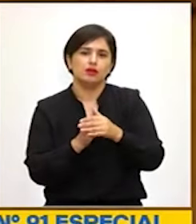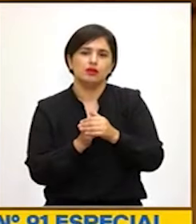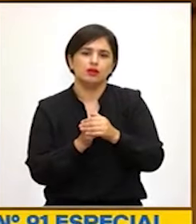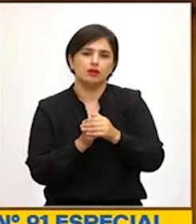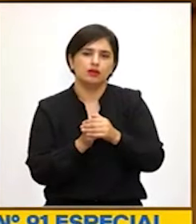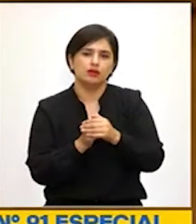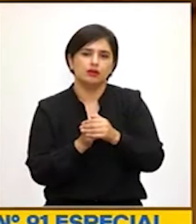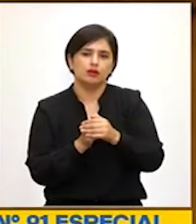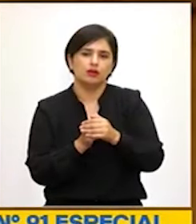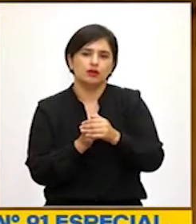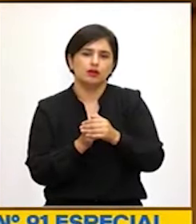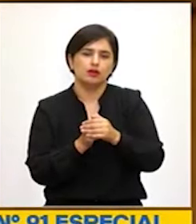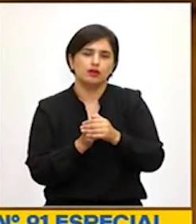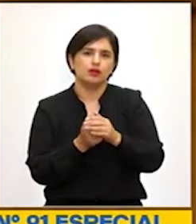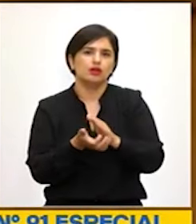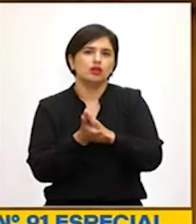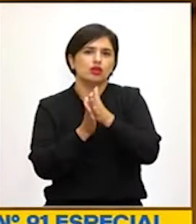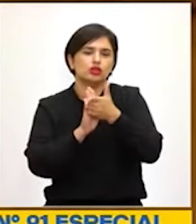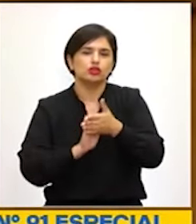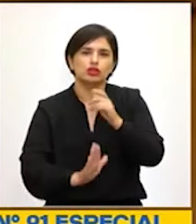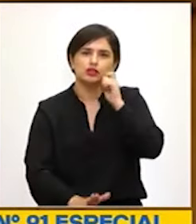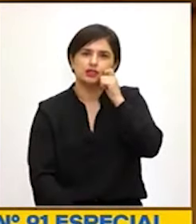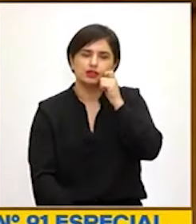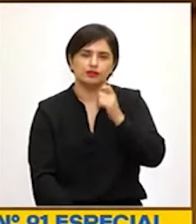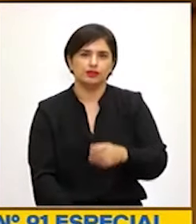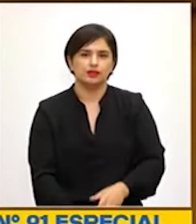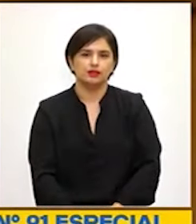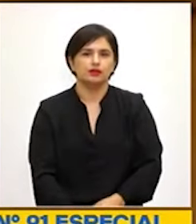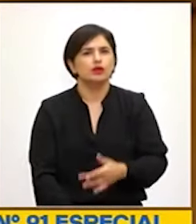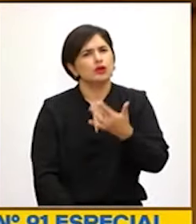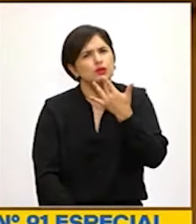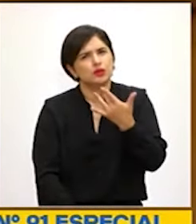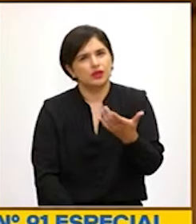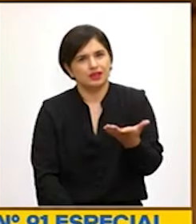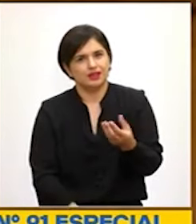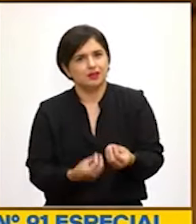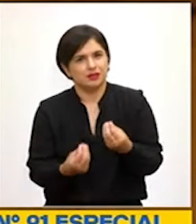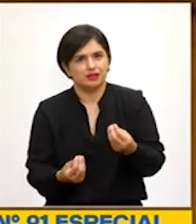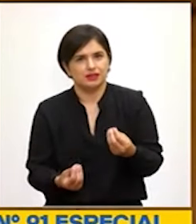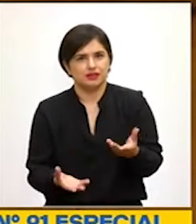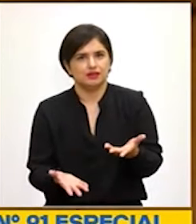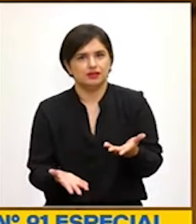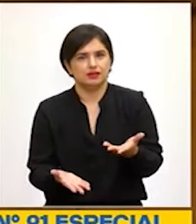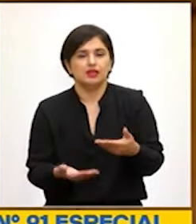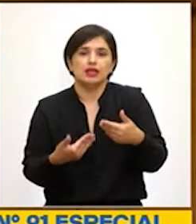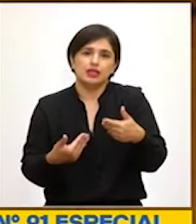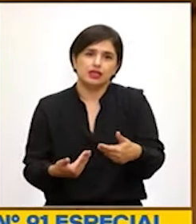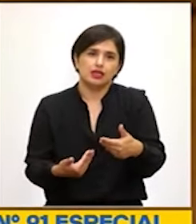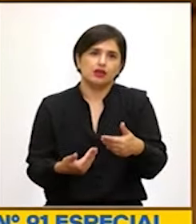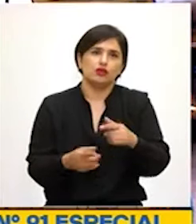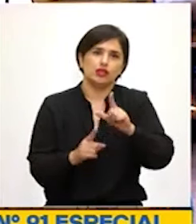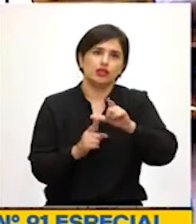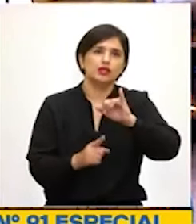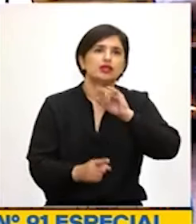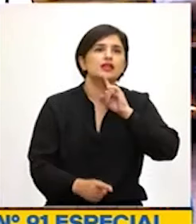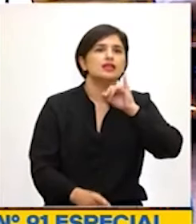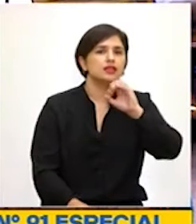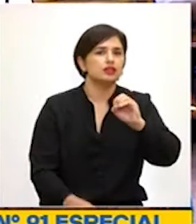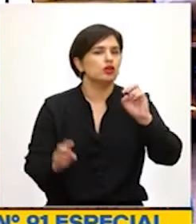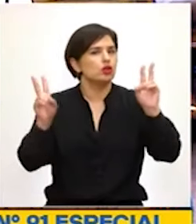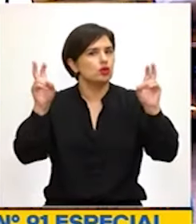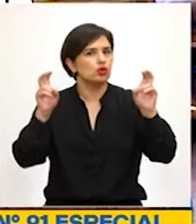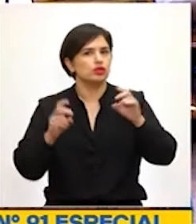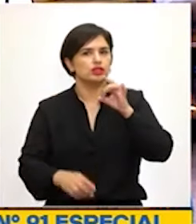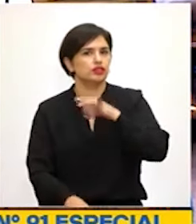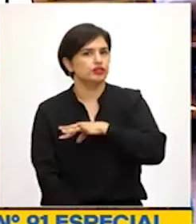precios con todo el costo agregado pero de afuera no De acá por qué Por qué nos pasa eso y ahora Estamos hablando del litio en un contexto donde